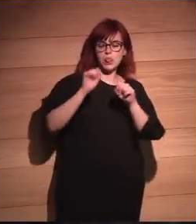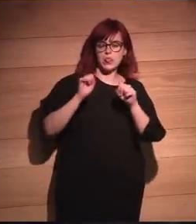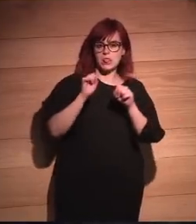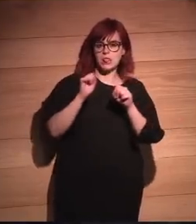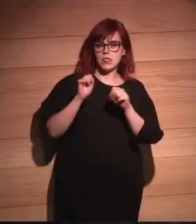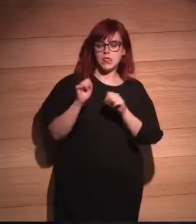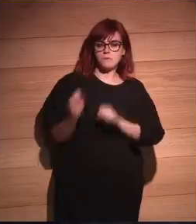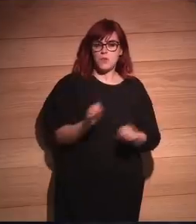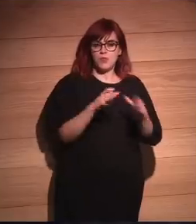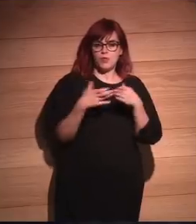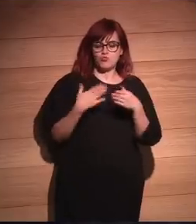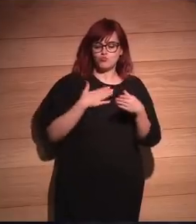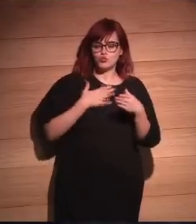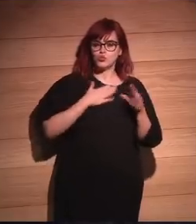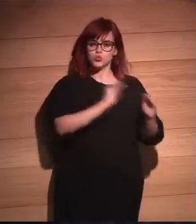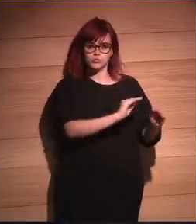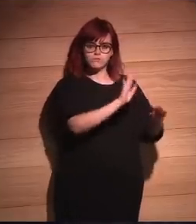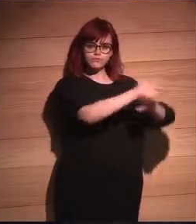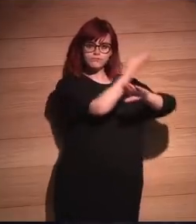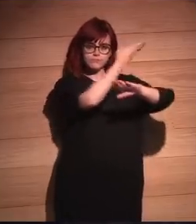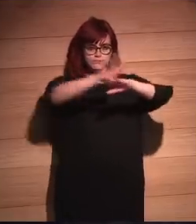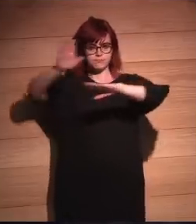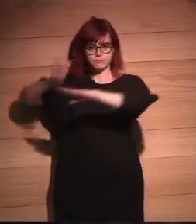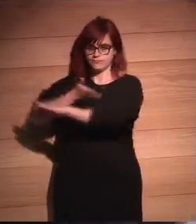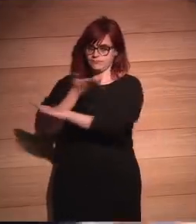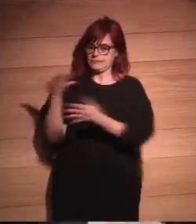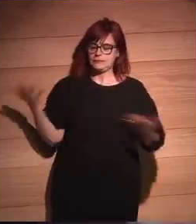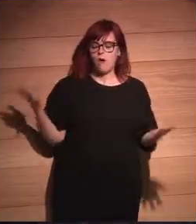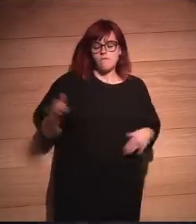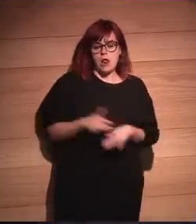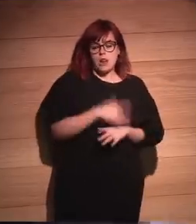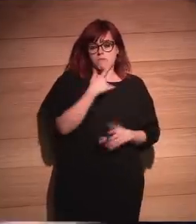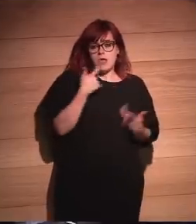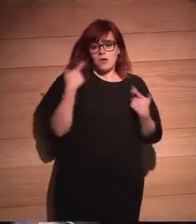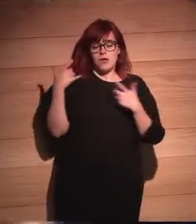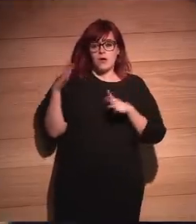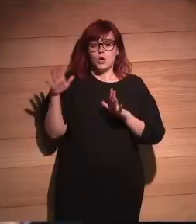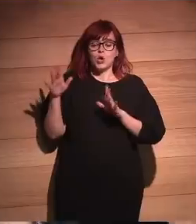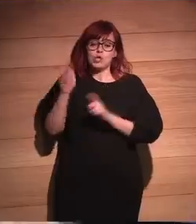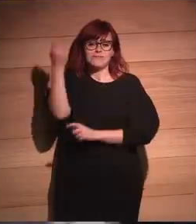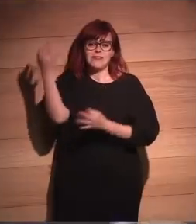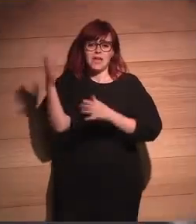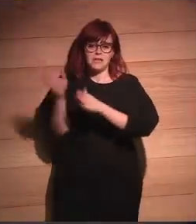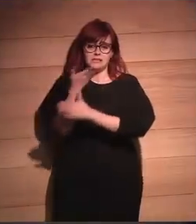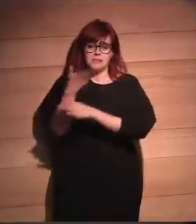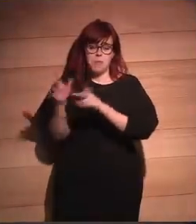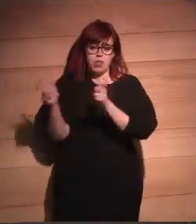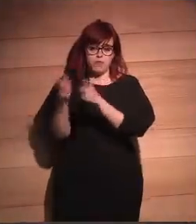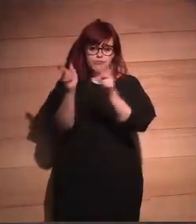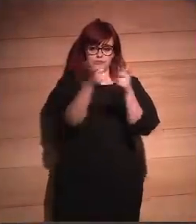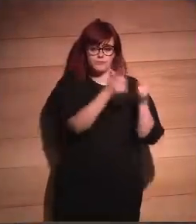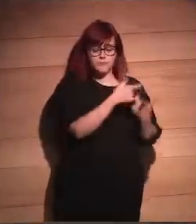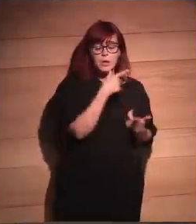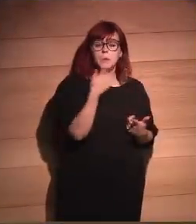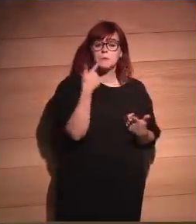proteccionismo unilateral o que, bueno, pues tiene ese riesgo de fragmentación. Sí. ¿Te parece? Dejamos ahí ese enunciado porque